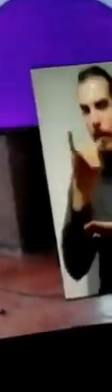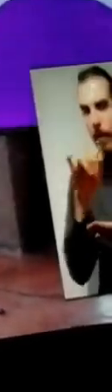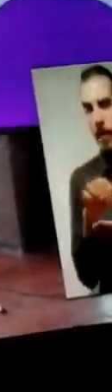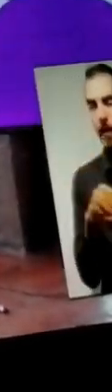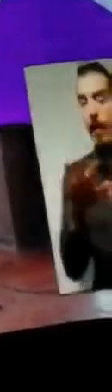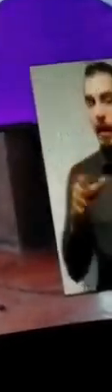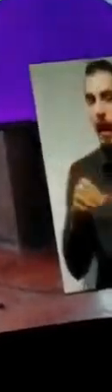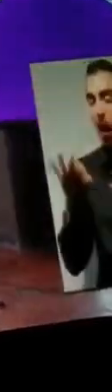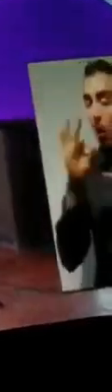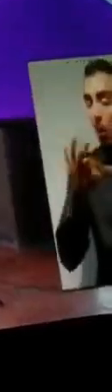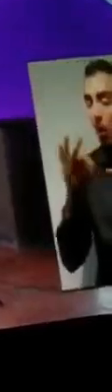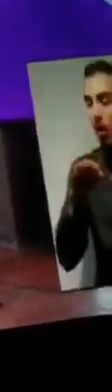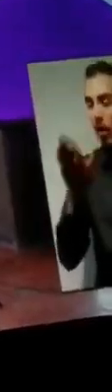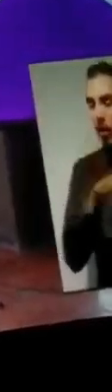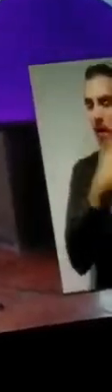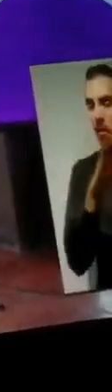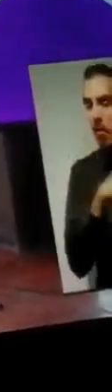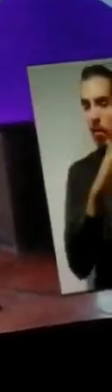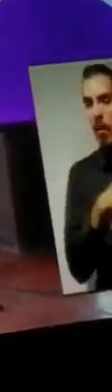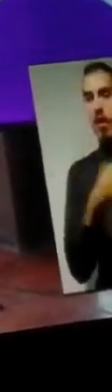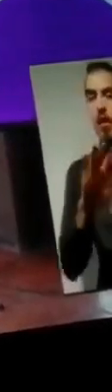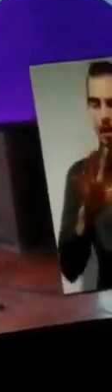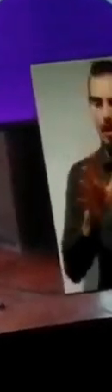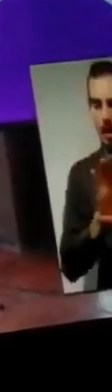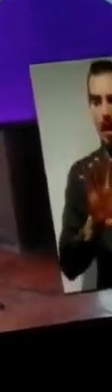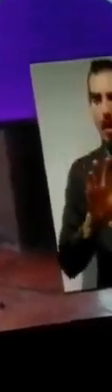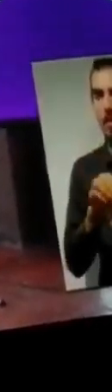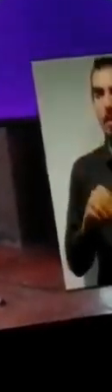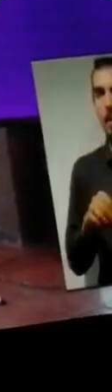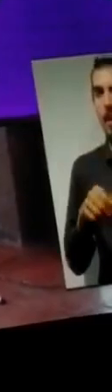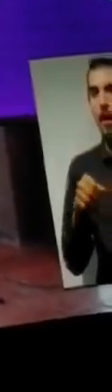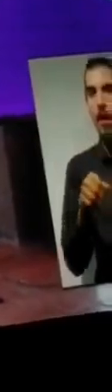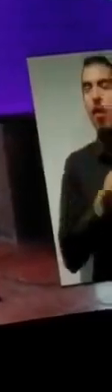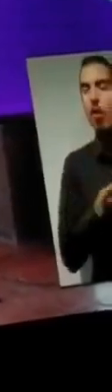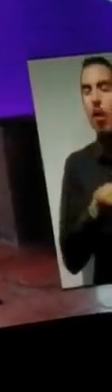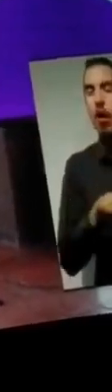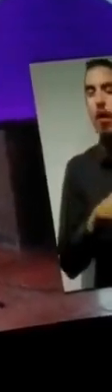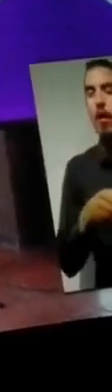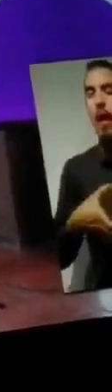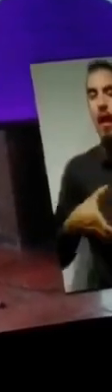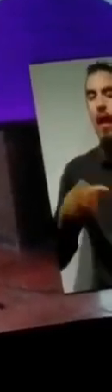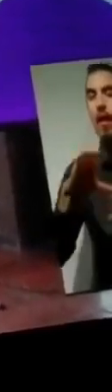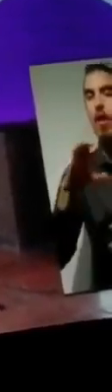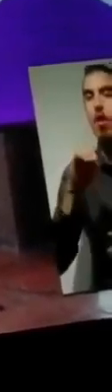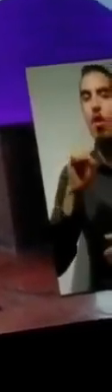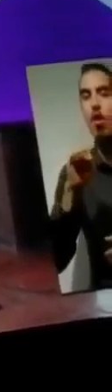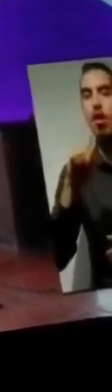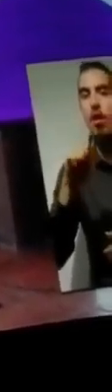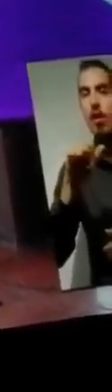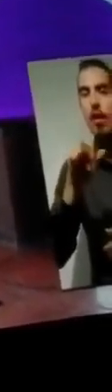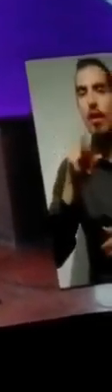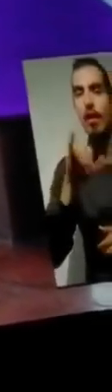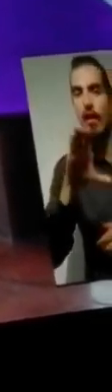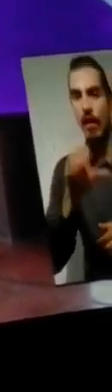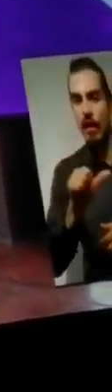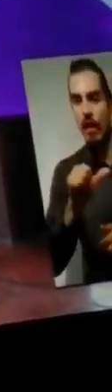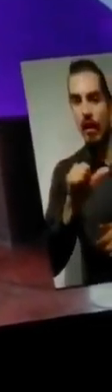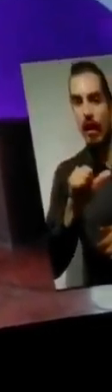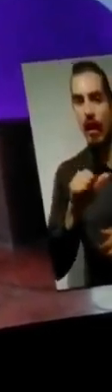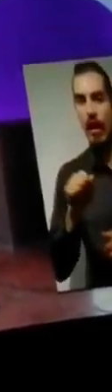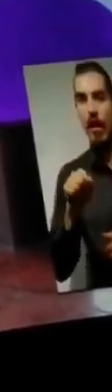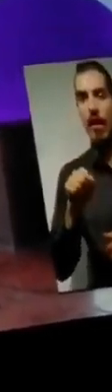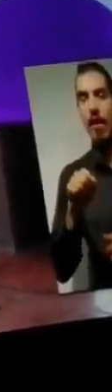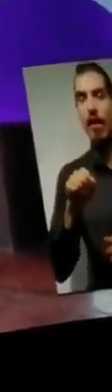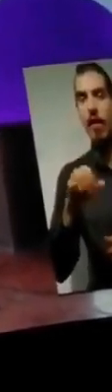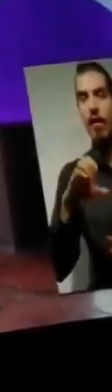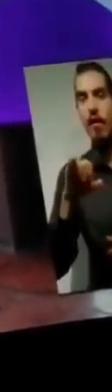me han autorizado. Una de ellas, pues bueno, es la calle Costa Rica, que va a venir aquí a dar al Chamizal. La Fuente de